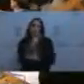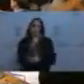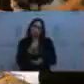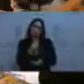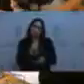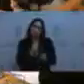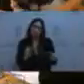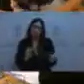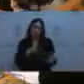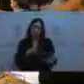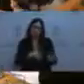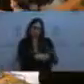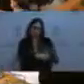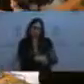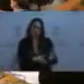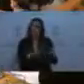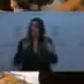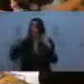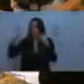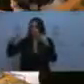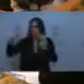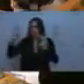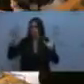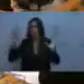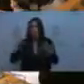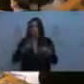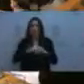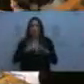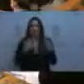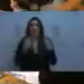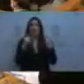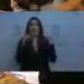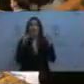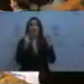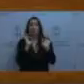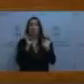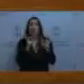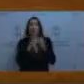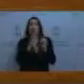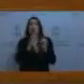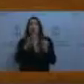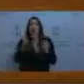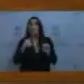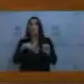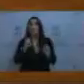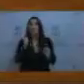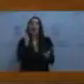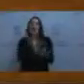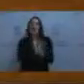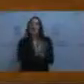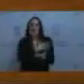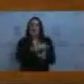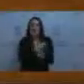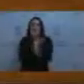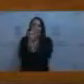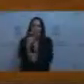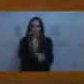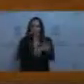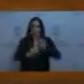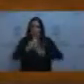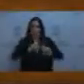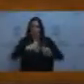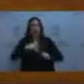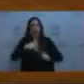proseguir. Y termino ya, presidente, para concluir diciendo que desde el PP apostamos por la defensa de estas entidades. Quiero creer en